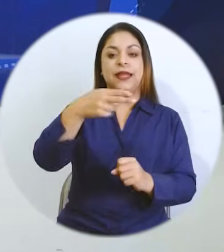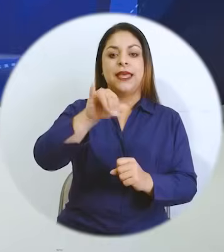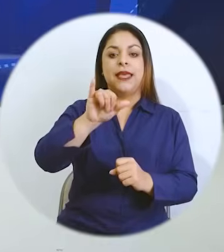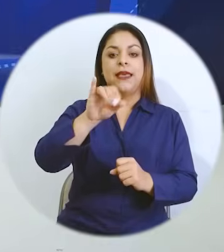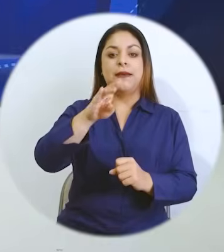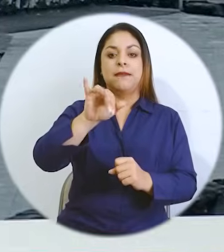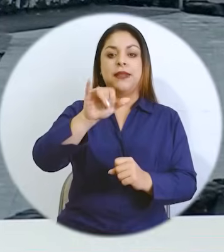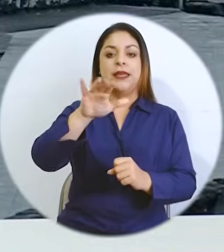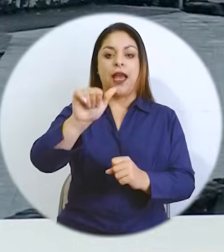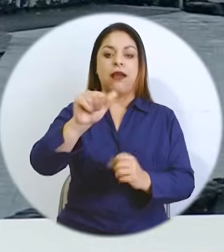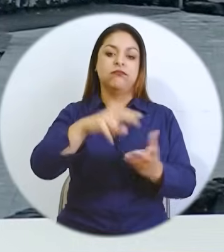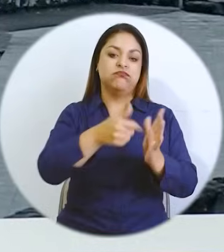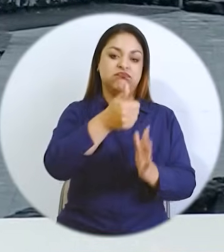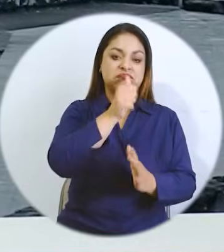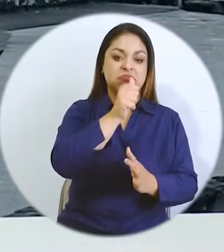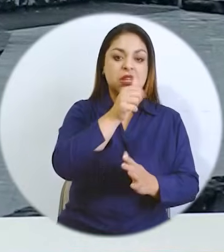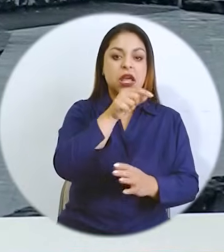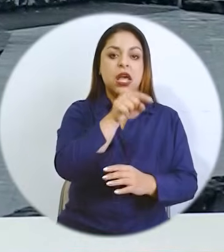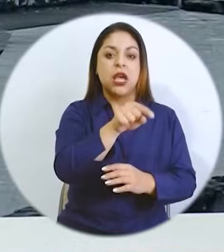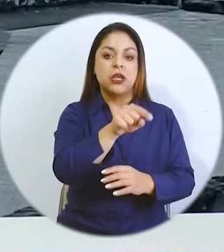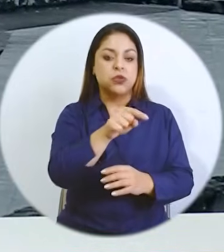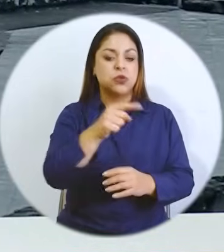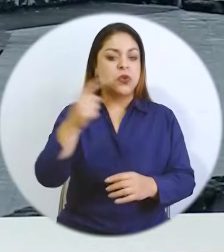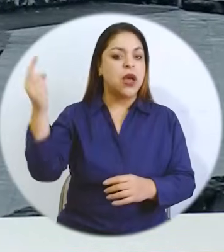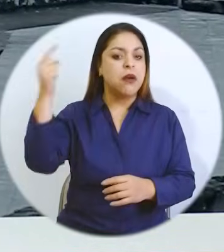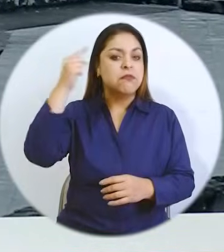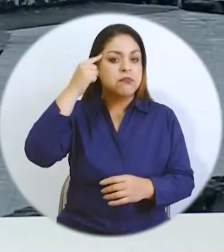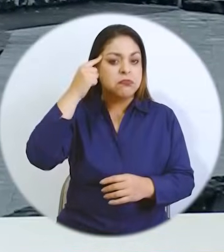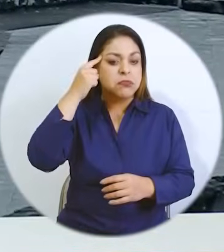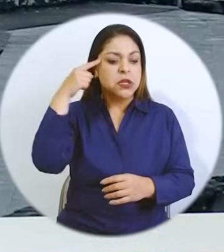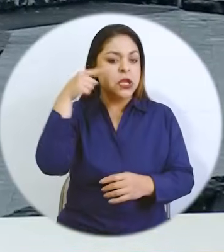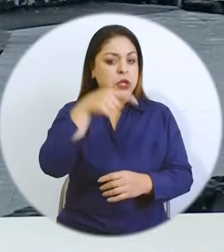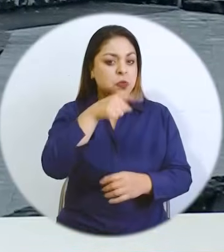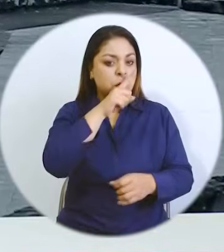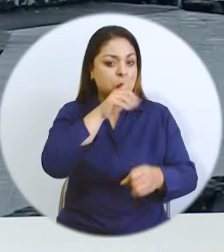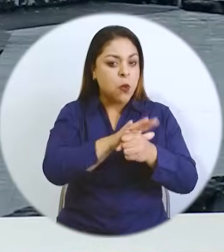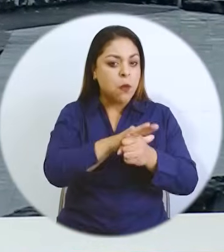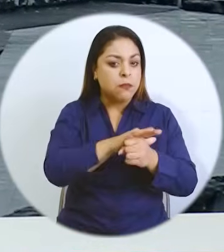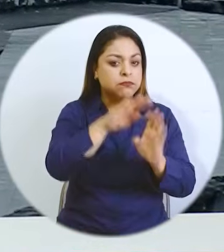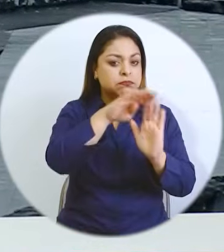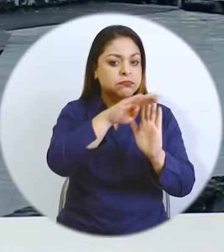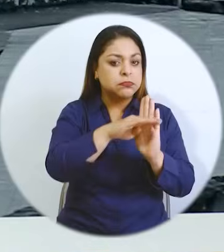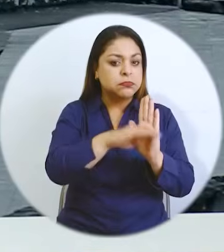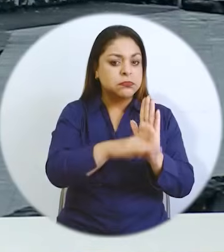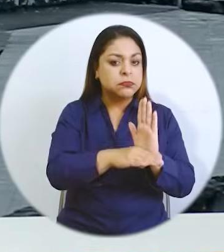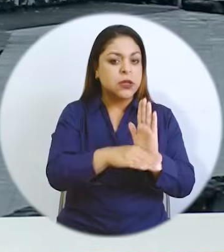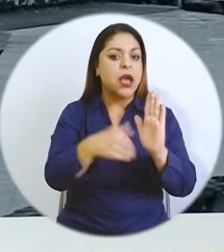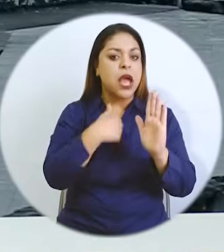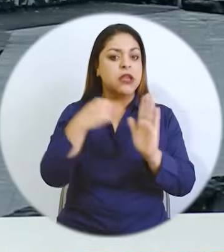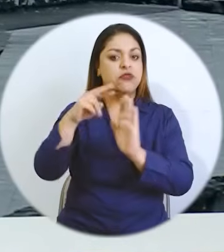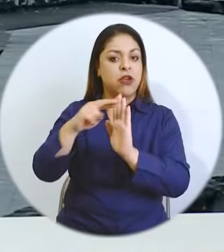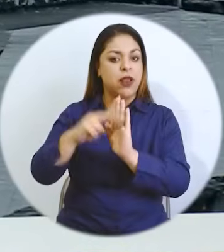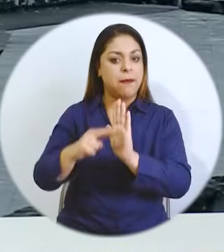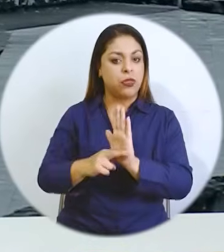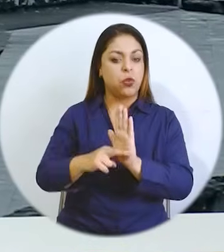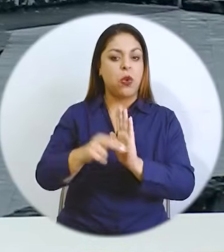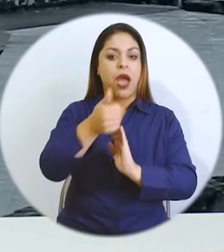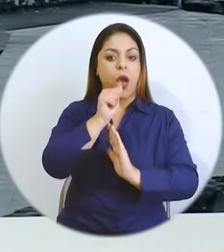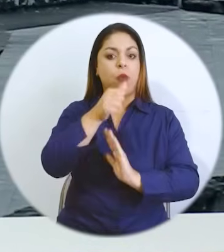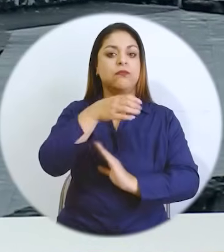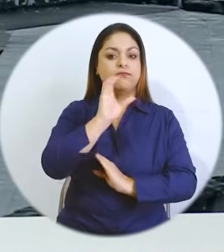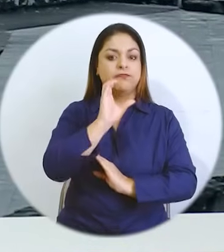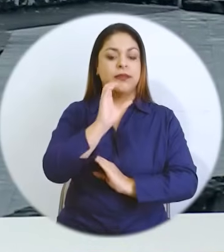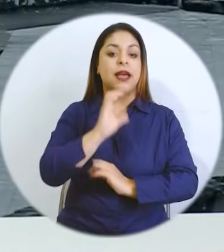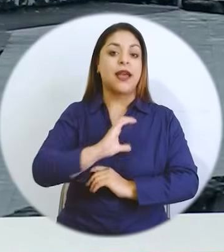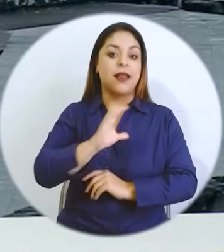por abastecimiento, normalmente lo que nos tiramos a pensar es cumplir los parámetros que se encuentran en el reglamento calidad de agua potable, cantidad de